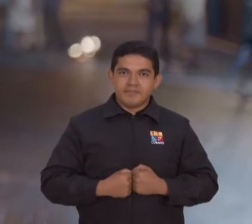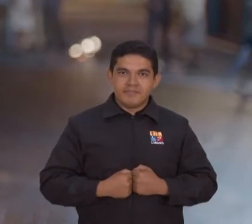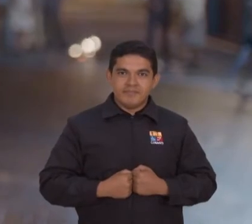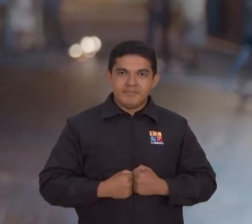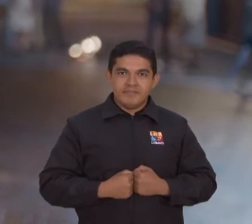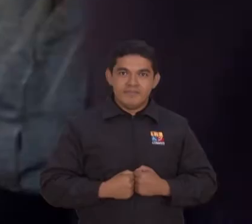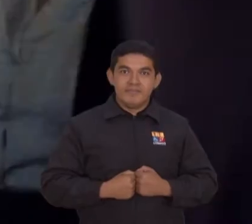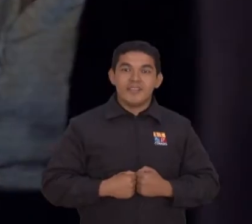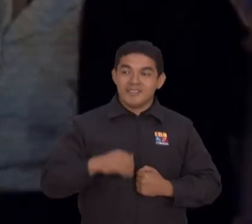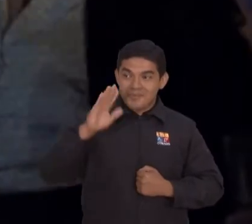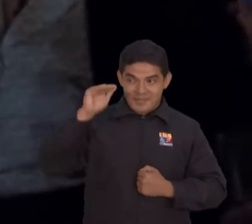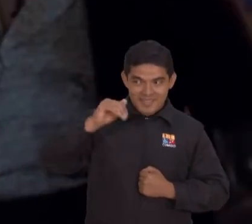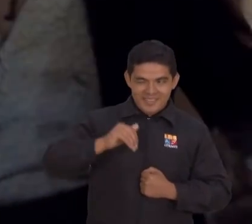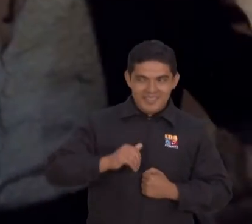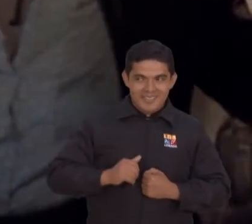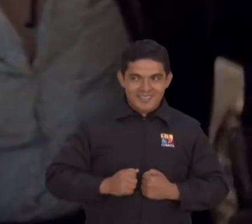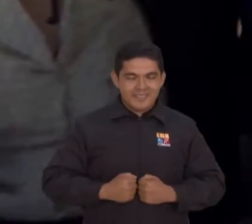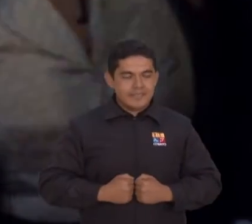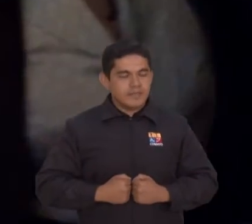Hasta mañana.